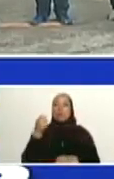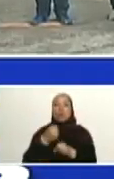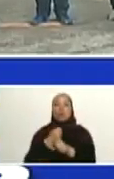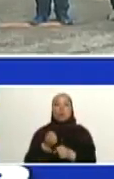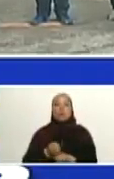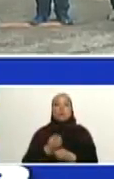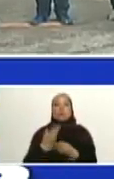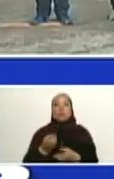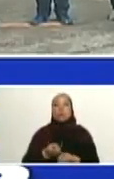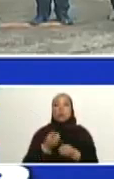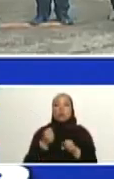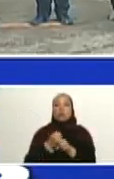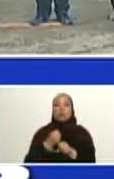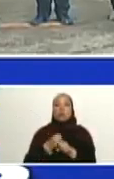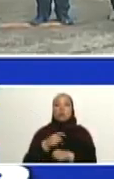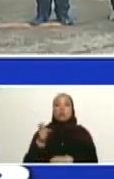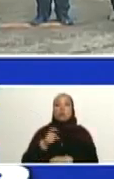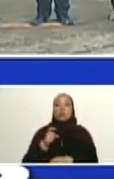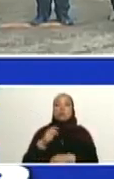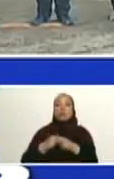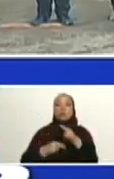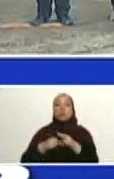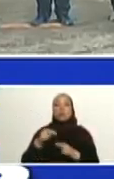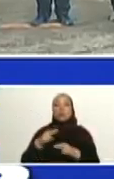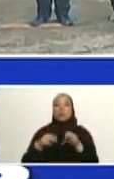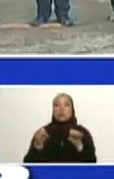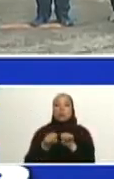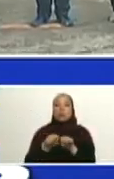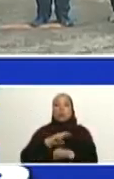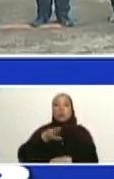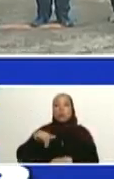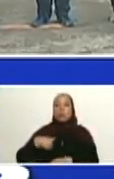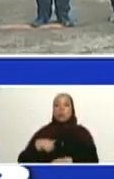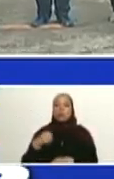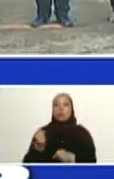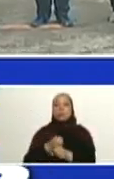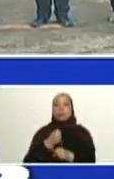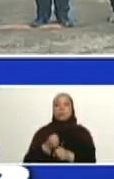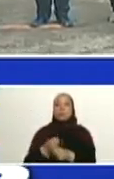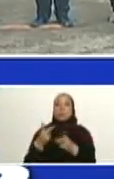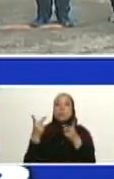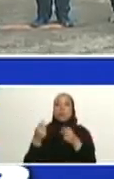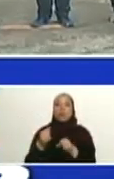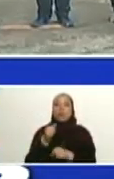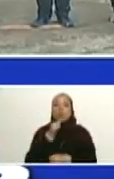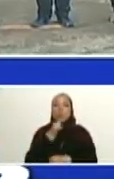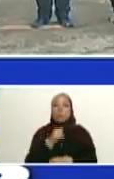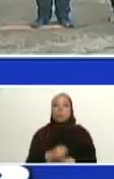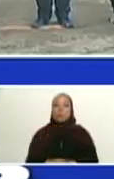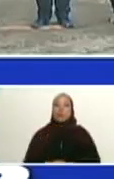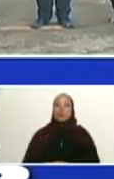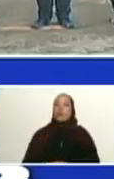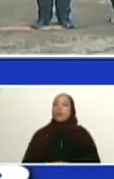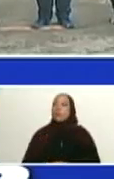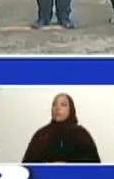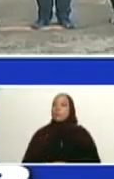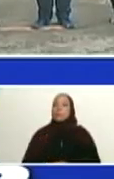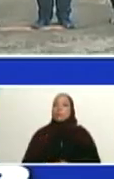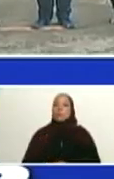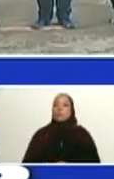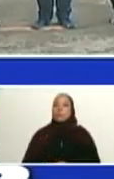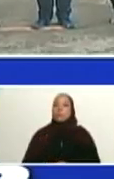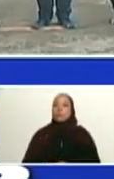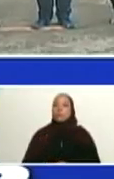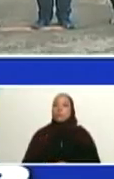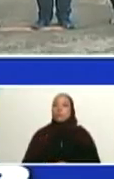consenso, la necesidad de construir una nueva economía diversificada y próspera,